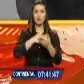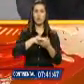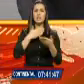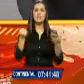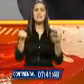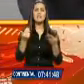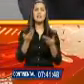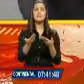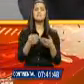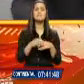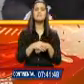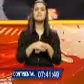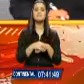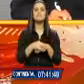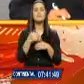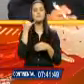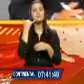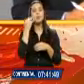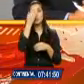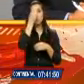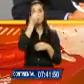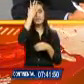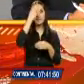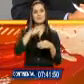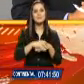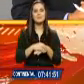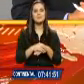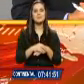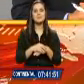usted, señor Yacoub? Buenos días, bienvenido.